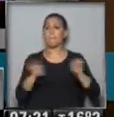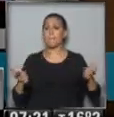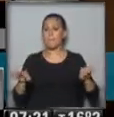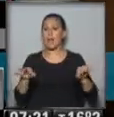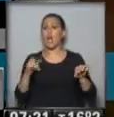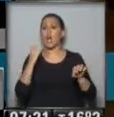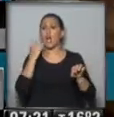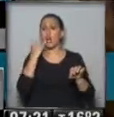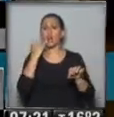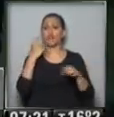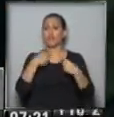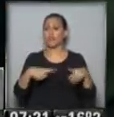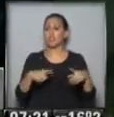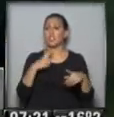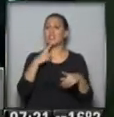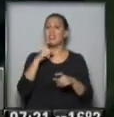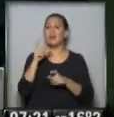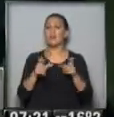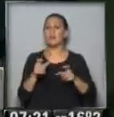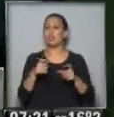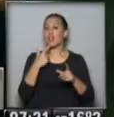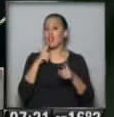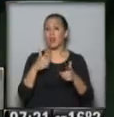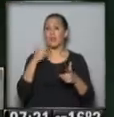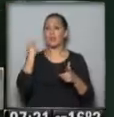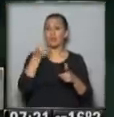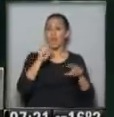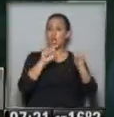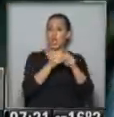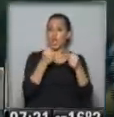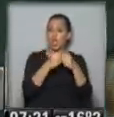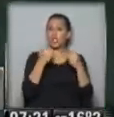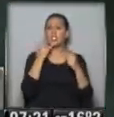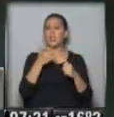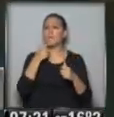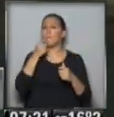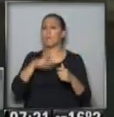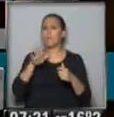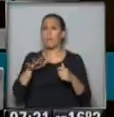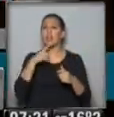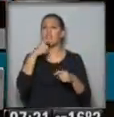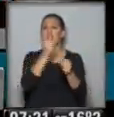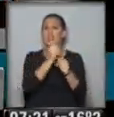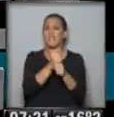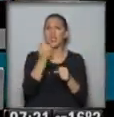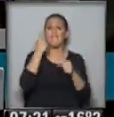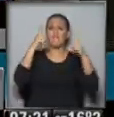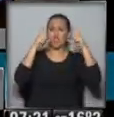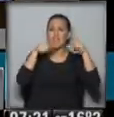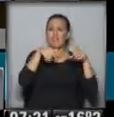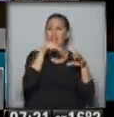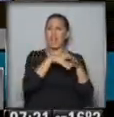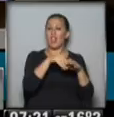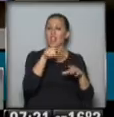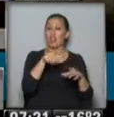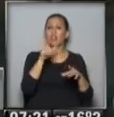un gran ataúd, la columna de personas sin identificación provocó daños y profirió amenazas a trabajadores del Congreso y fotógrafos, al tiempo que se